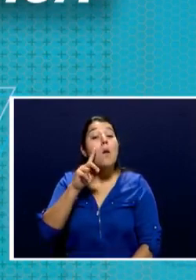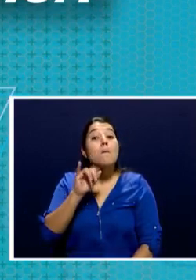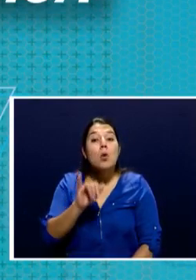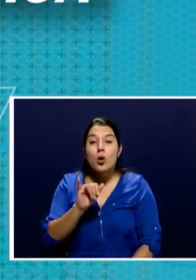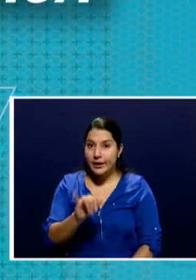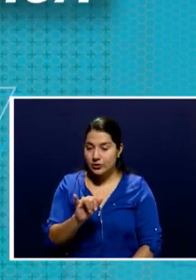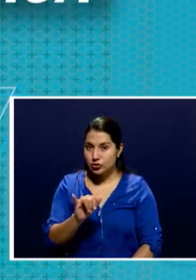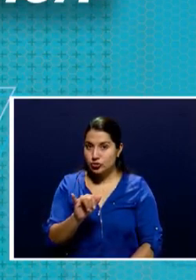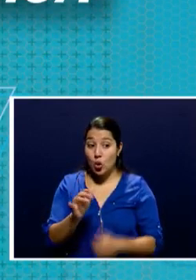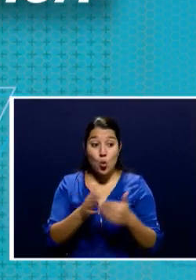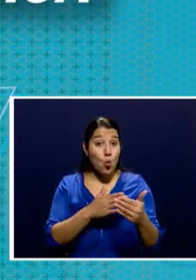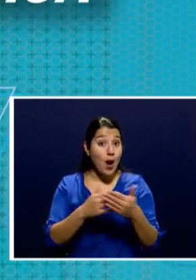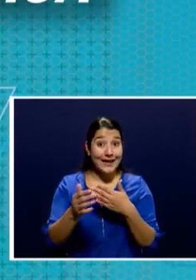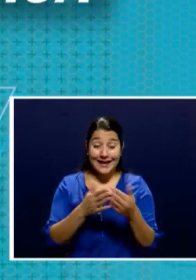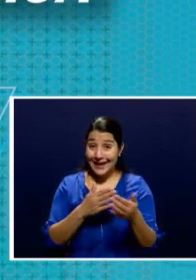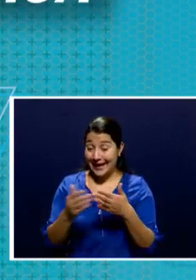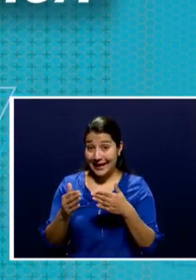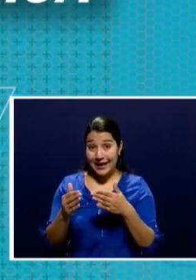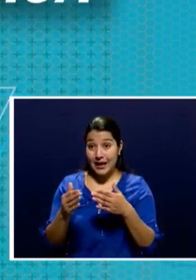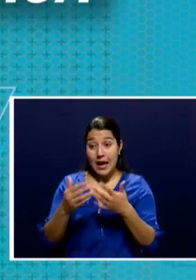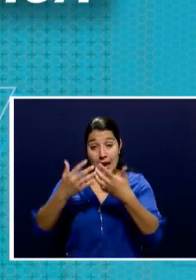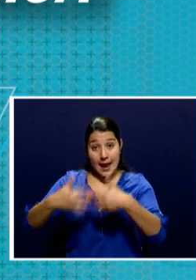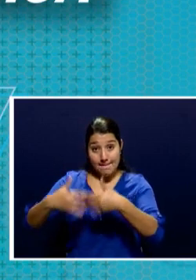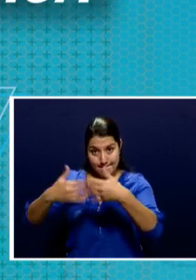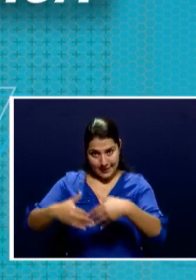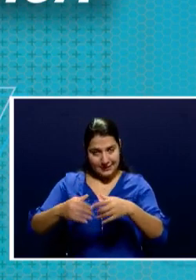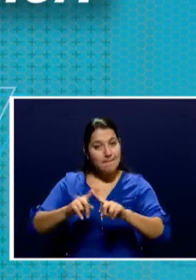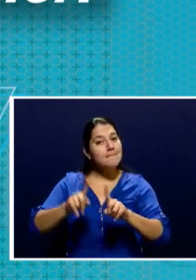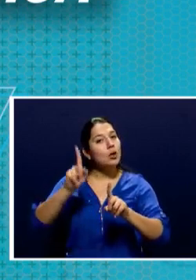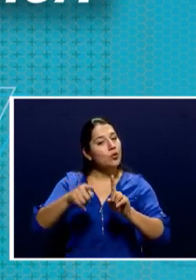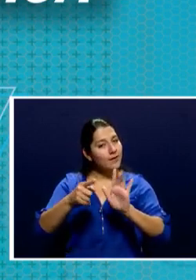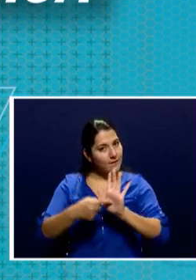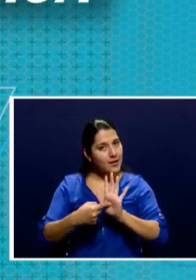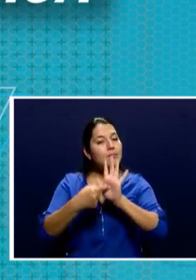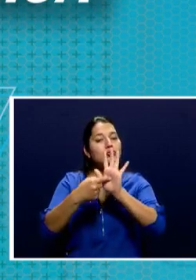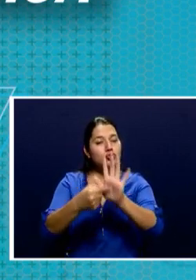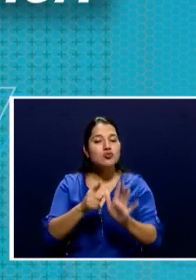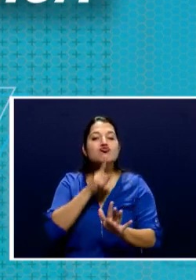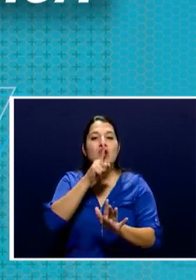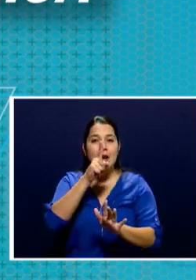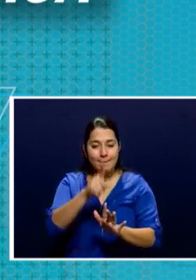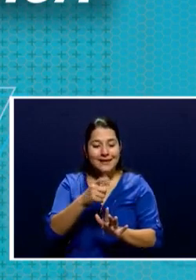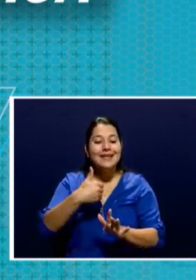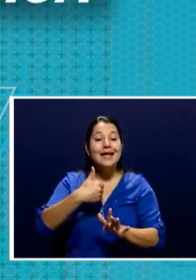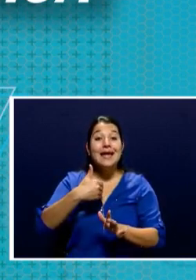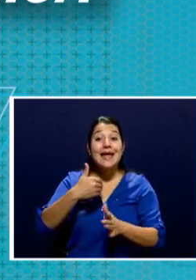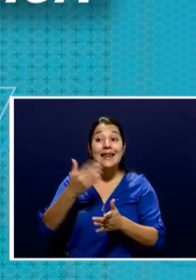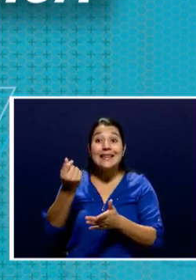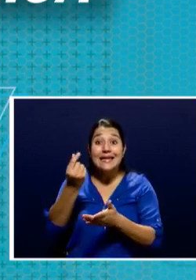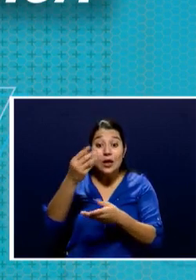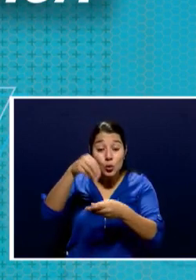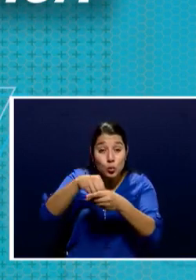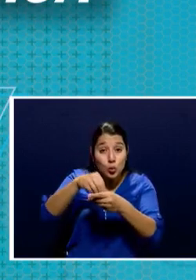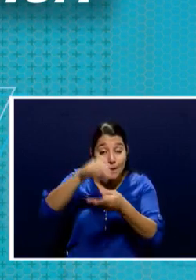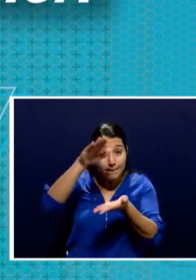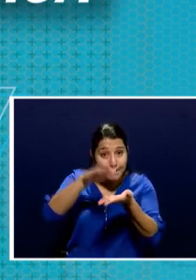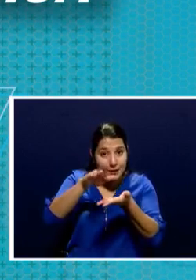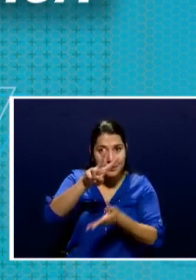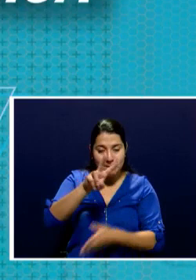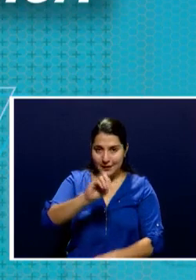ser de cualquier sector de la economía, pero tiene que demostrar que efectivamente su reducción en los ingresos está asociado a